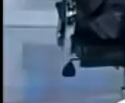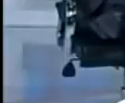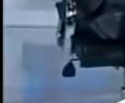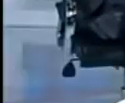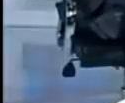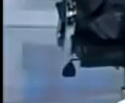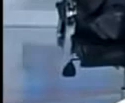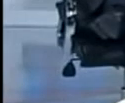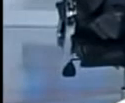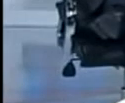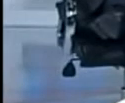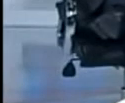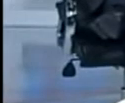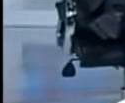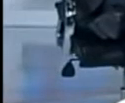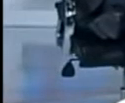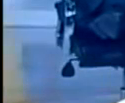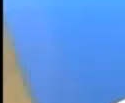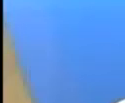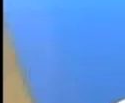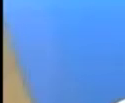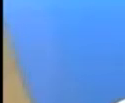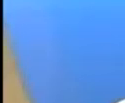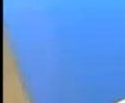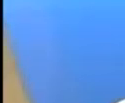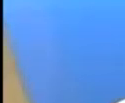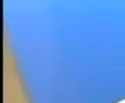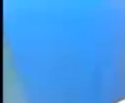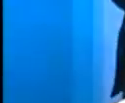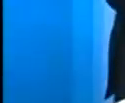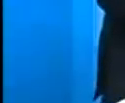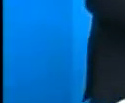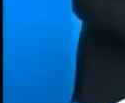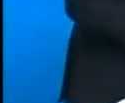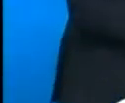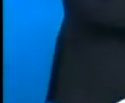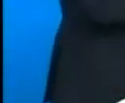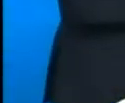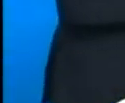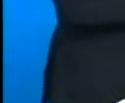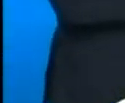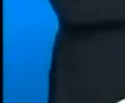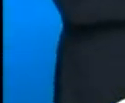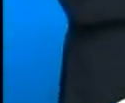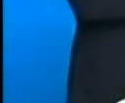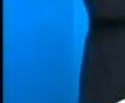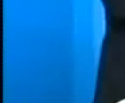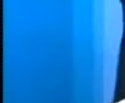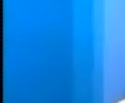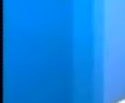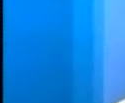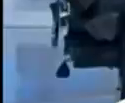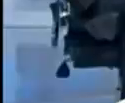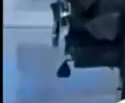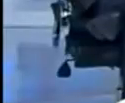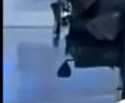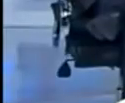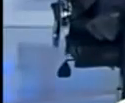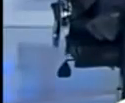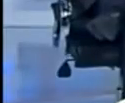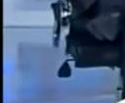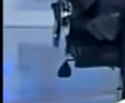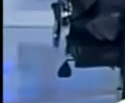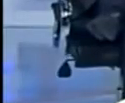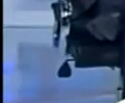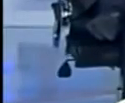hace 1.500 abdominales, sí. Claro. Se cuida la alimentación, madre, todo. Mirá sí. Los abdominales, 41. Lo que pasa es que Cristian Sancho no, sí. No se concibe